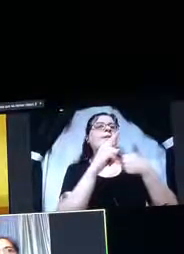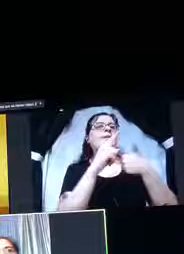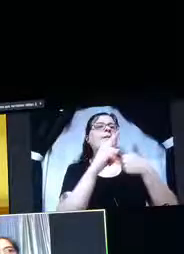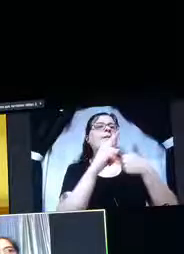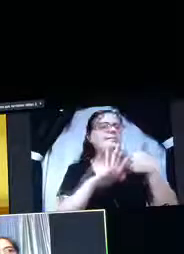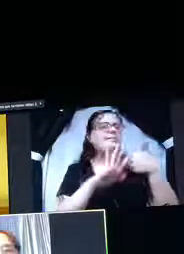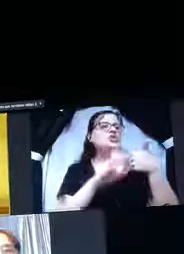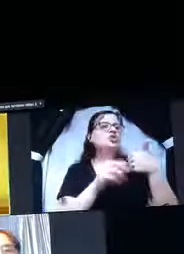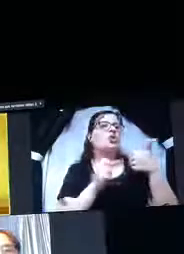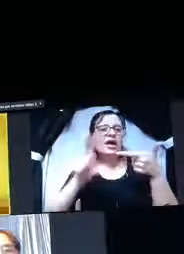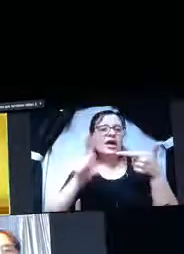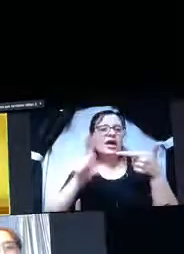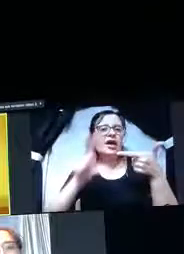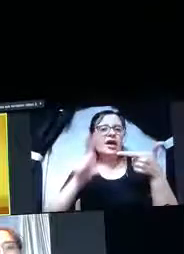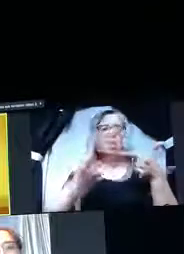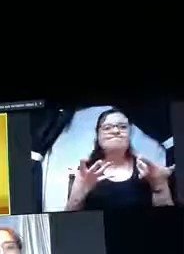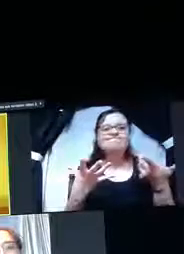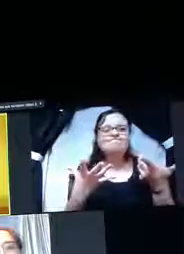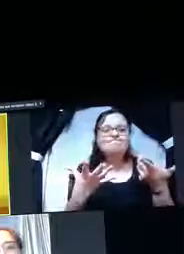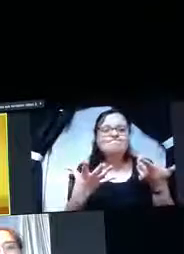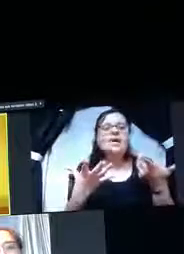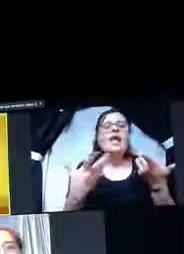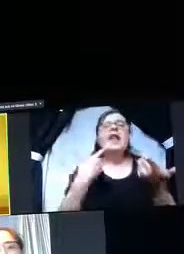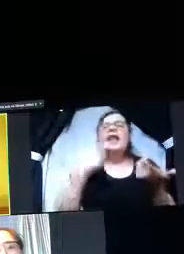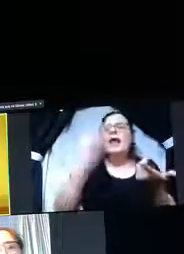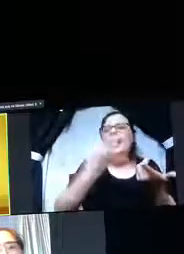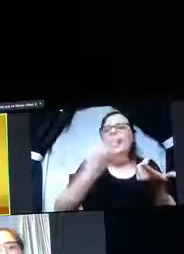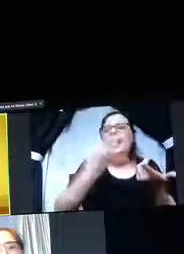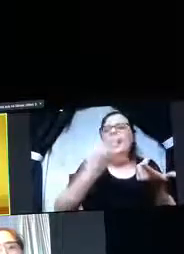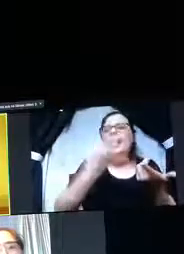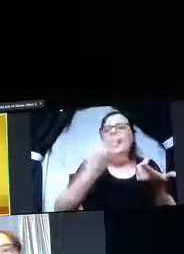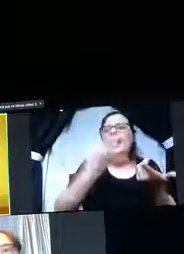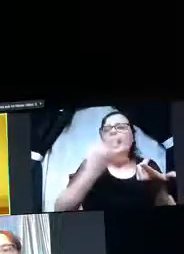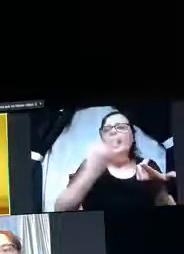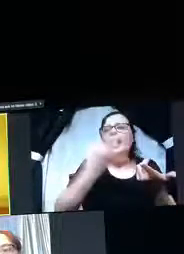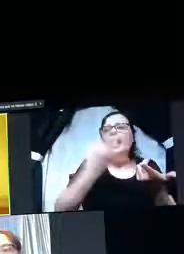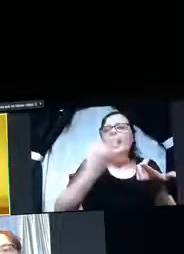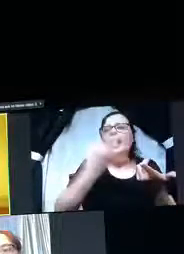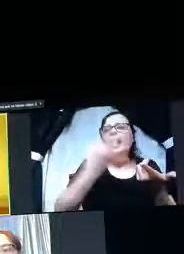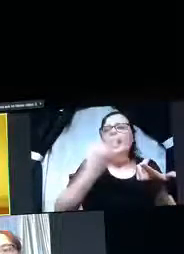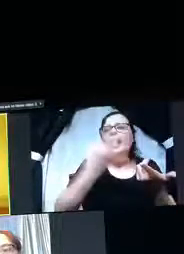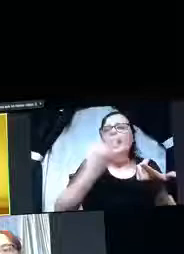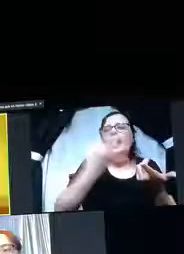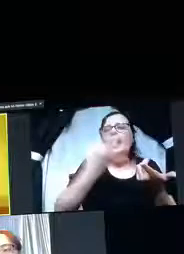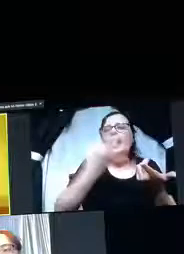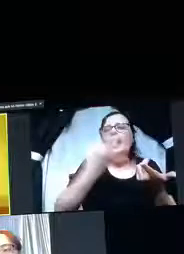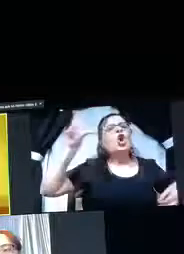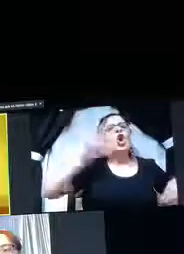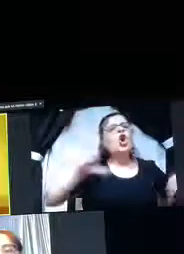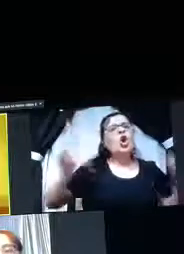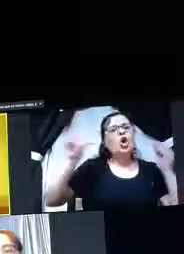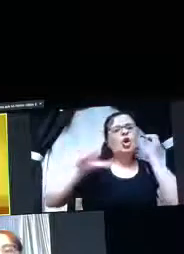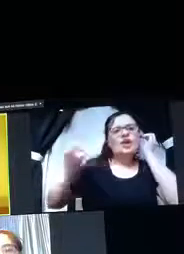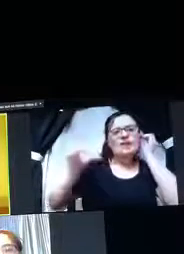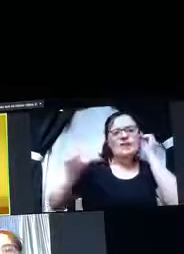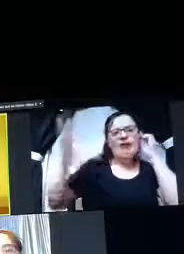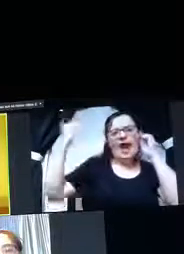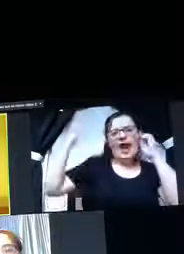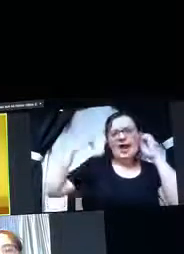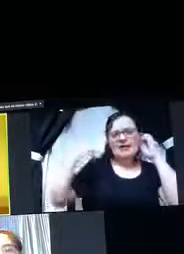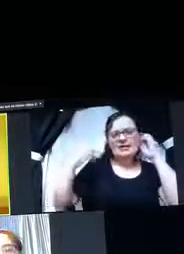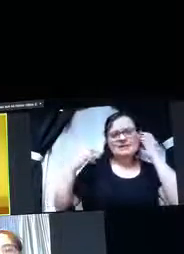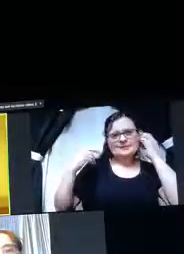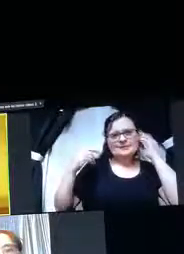Logogenia? Mira, la verdad es que nosotros hemos tenido la experiencia de Logogenia temprana, ¿sí?